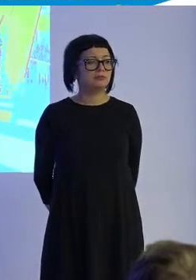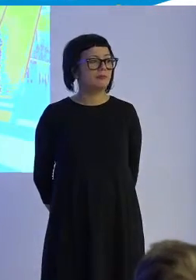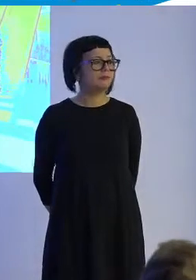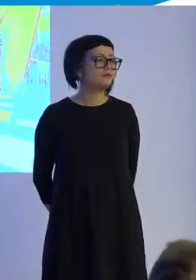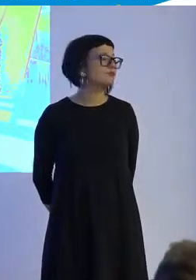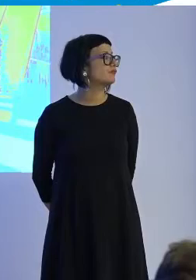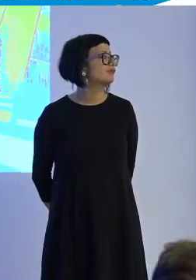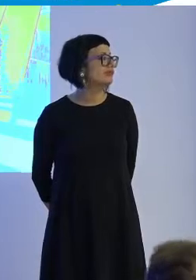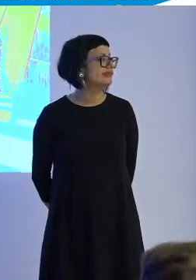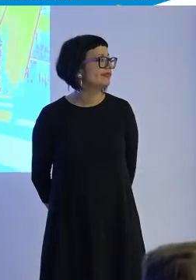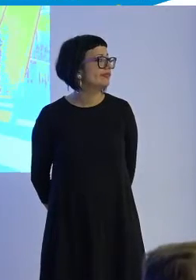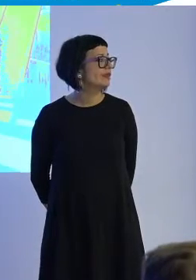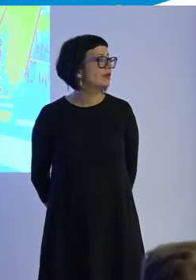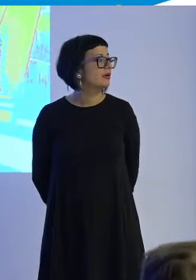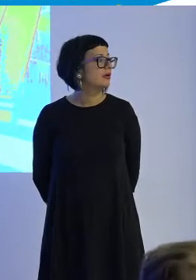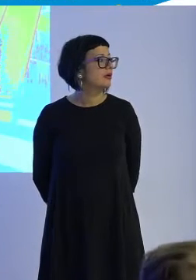Bueno,